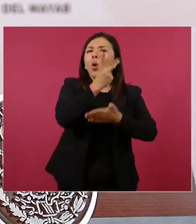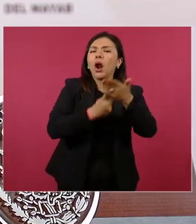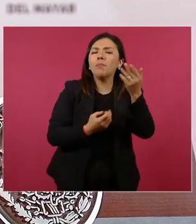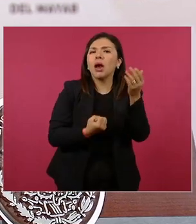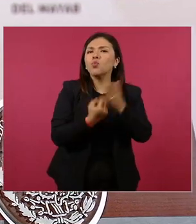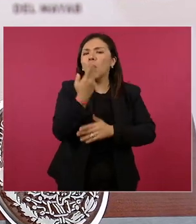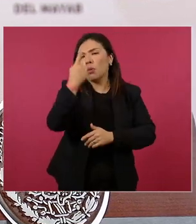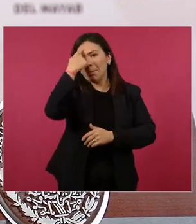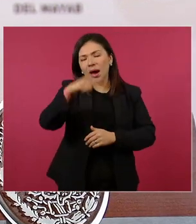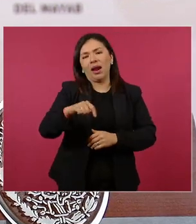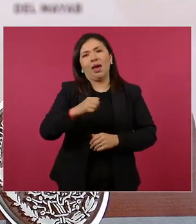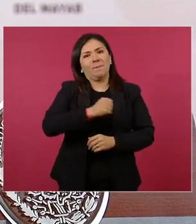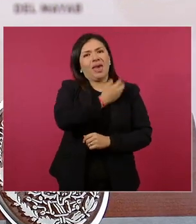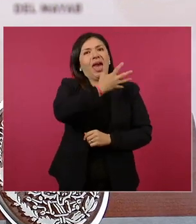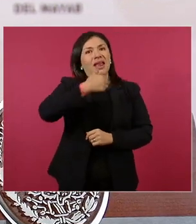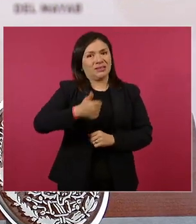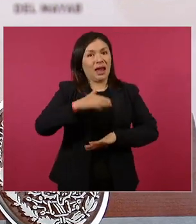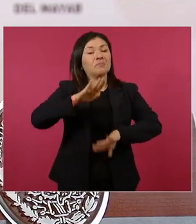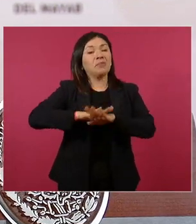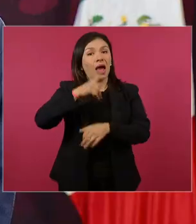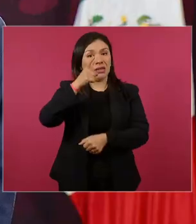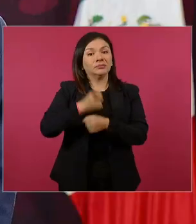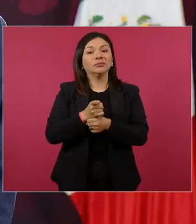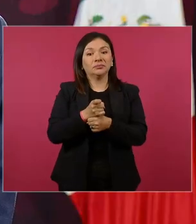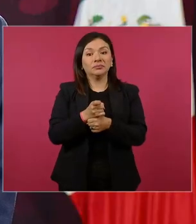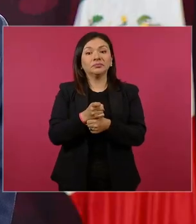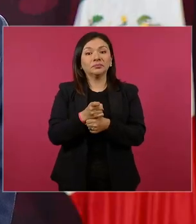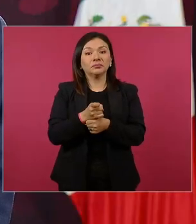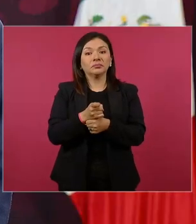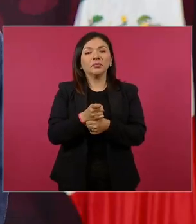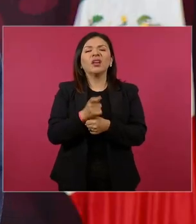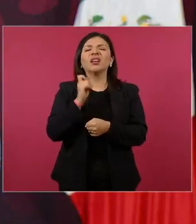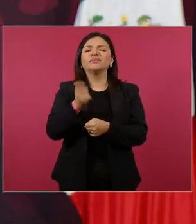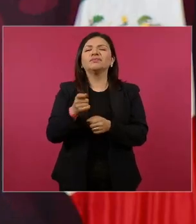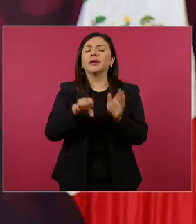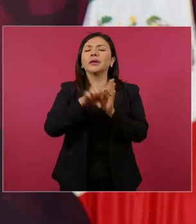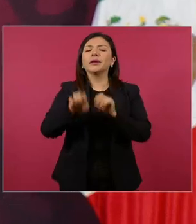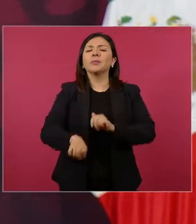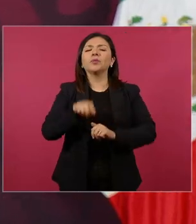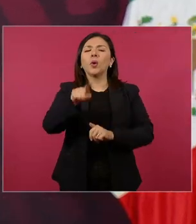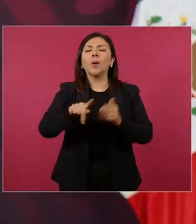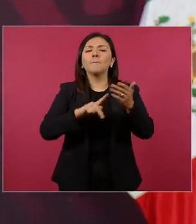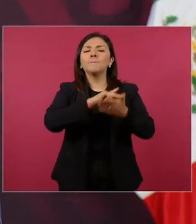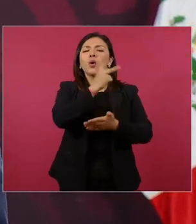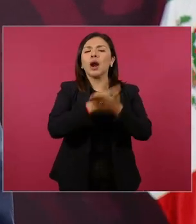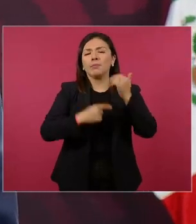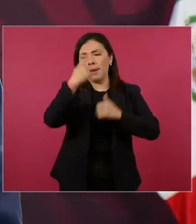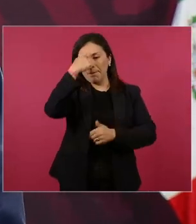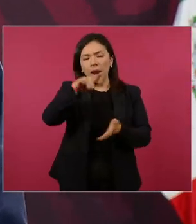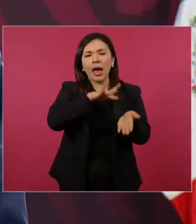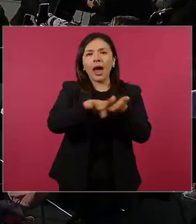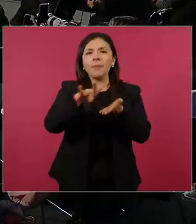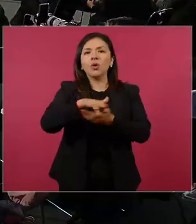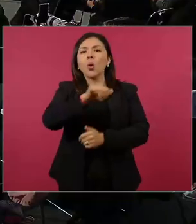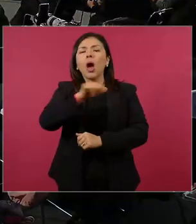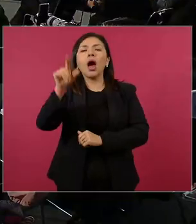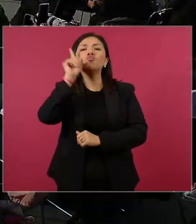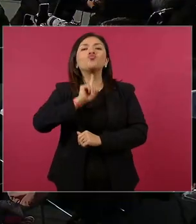de bienestar, sobre todo el programa para apoyar a las mujeres